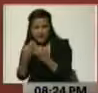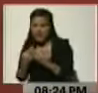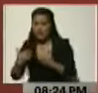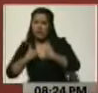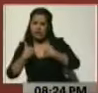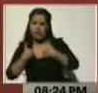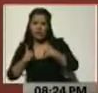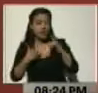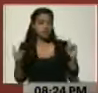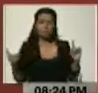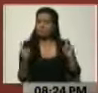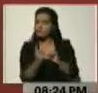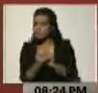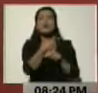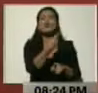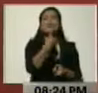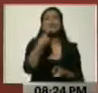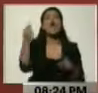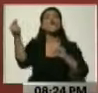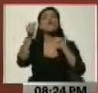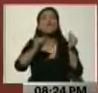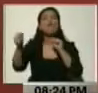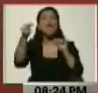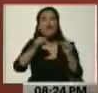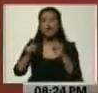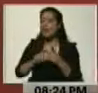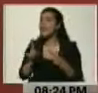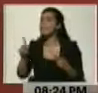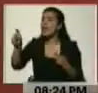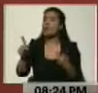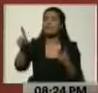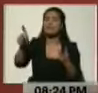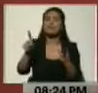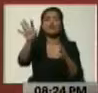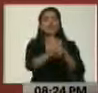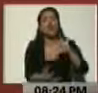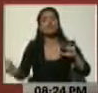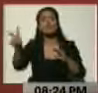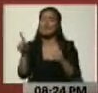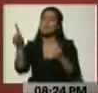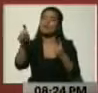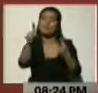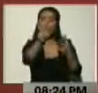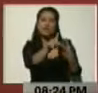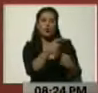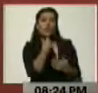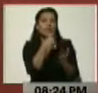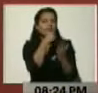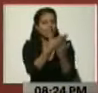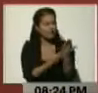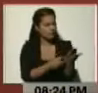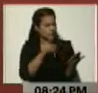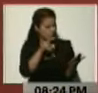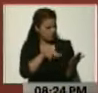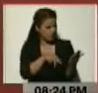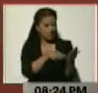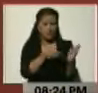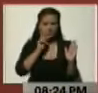además que hicieron foros con las víctimas de la guarimba, consultaron en todo el país, nadie sabe, eso fue secreta, violando toda